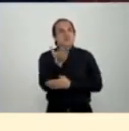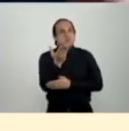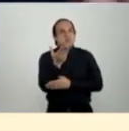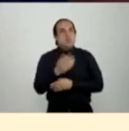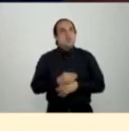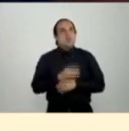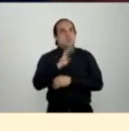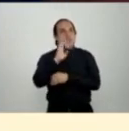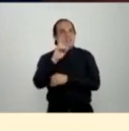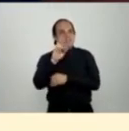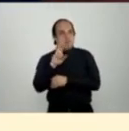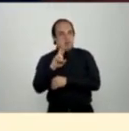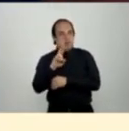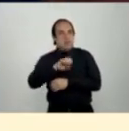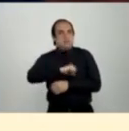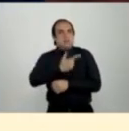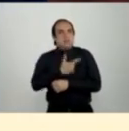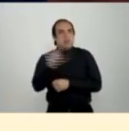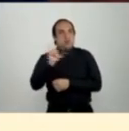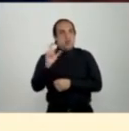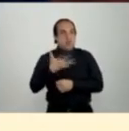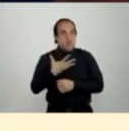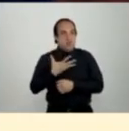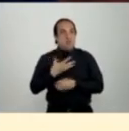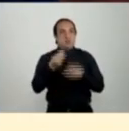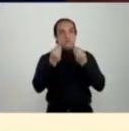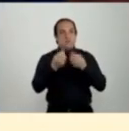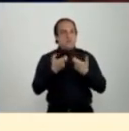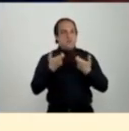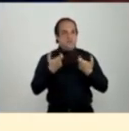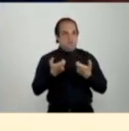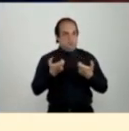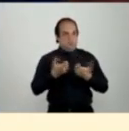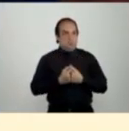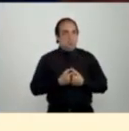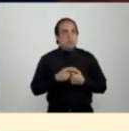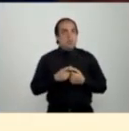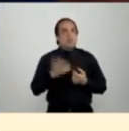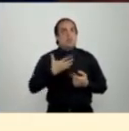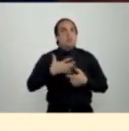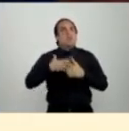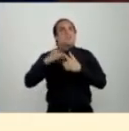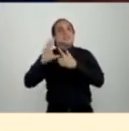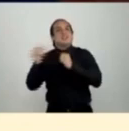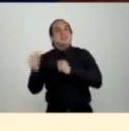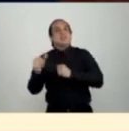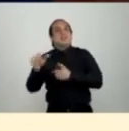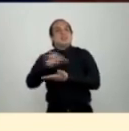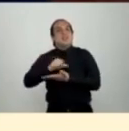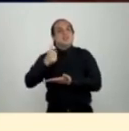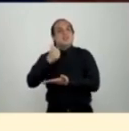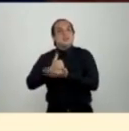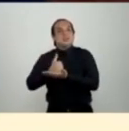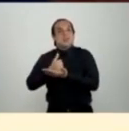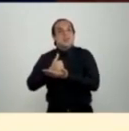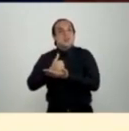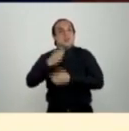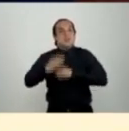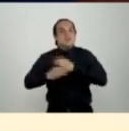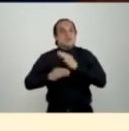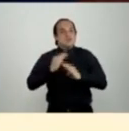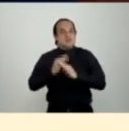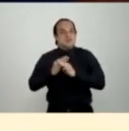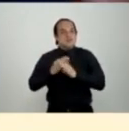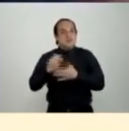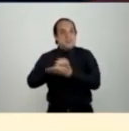las editoriales tenían mucho, mucho dinero, y entonces consistía en ir a una ciudad en el mundo y escribir un libro sobre esa ciudad.